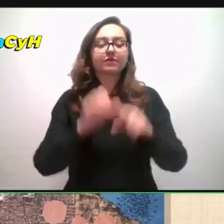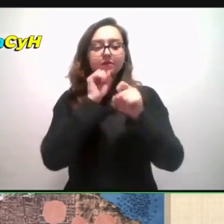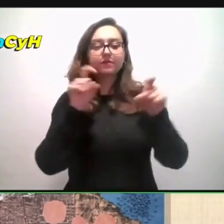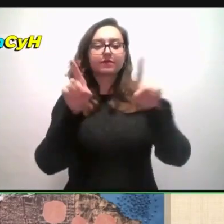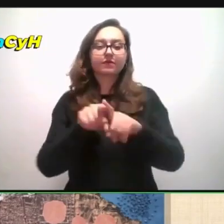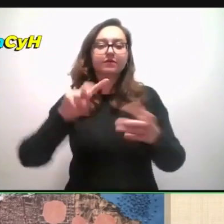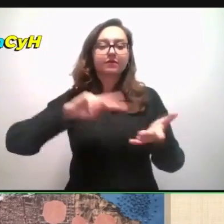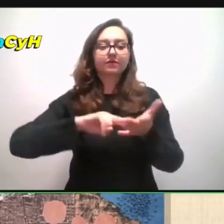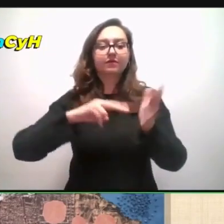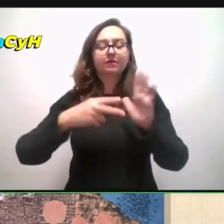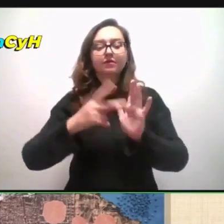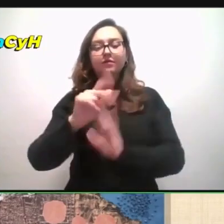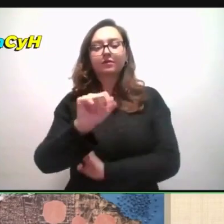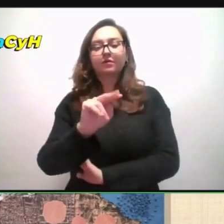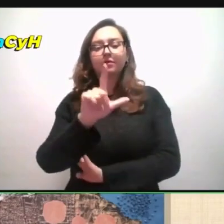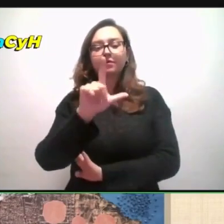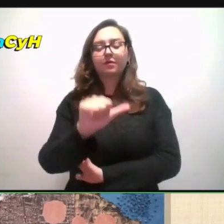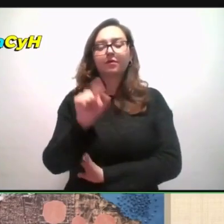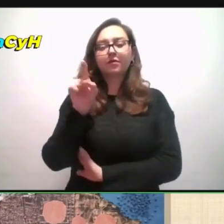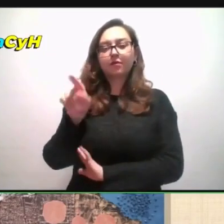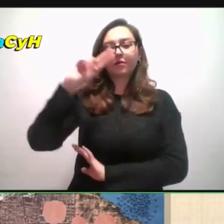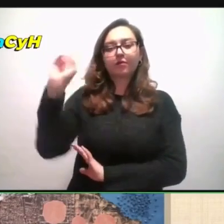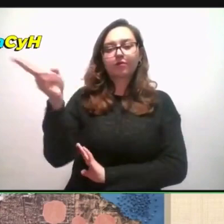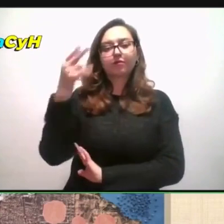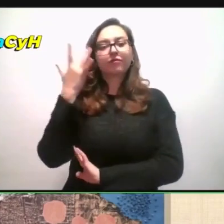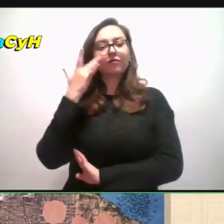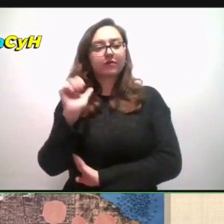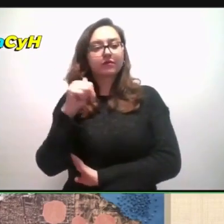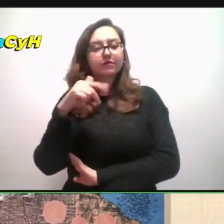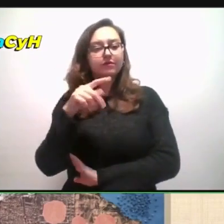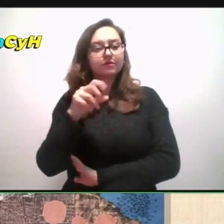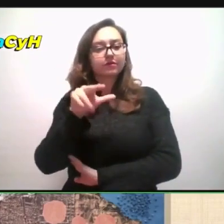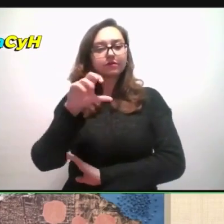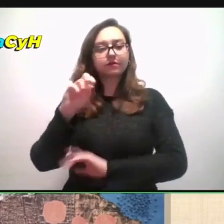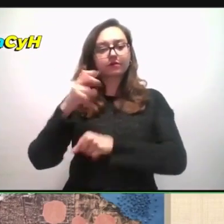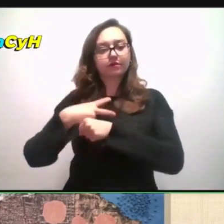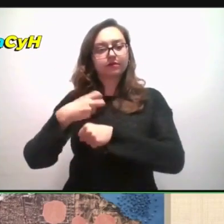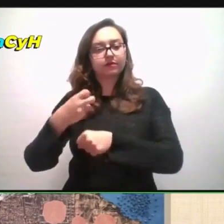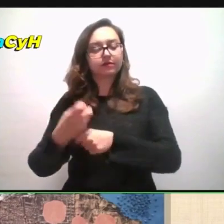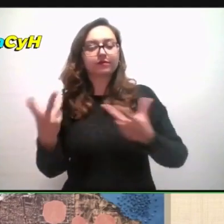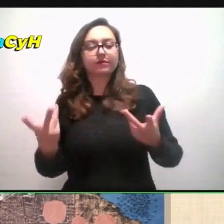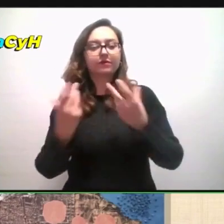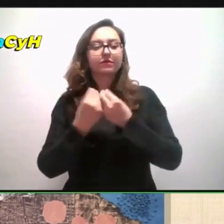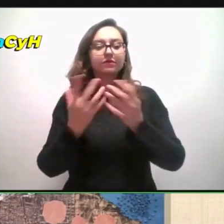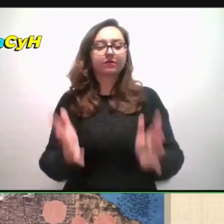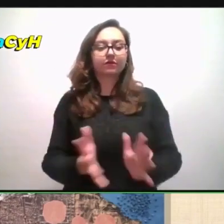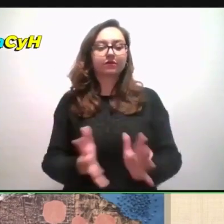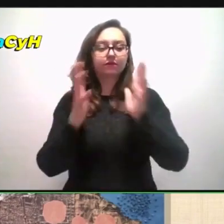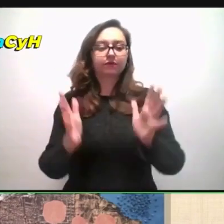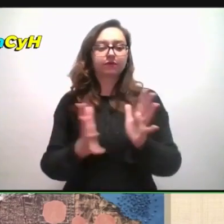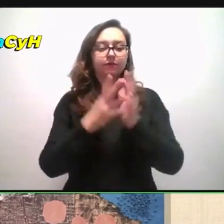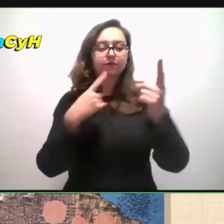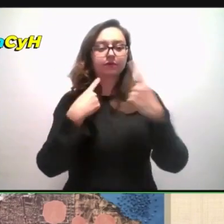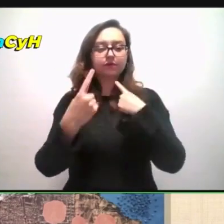Gortari de la UNAM San Antonio por la invitación también a platicar con ustedes acerca de lo que lo que